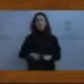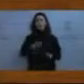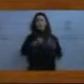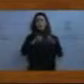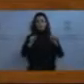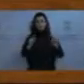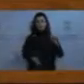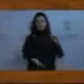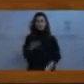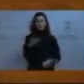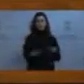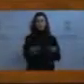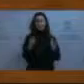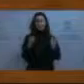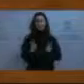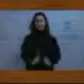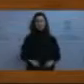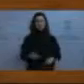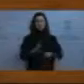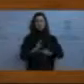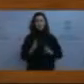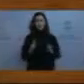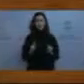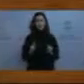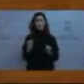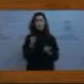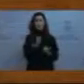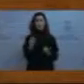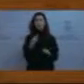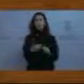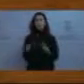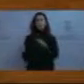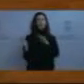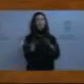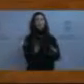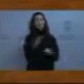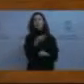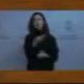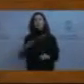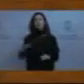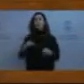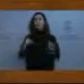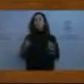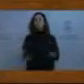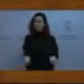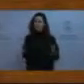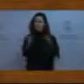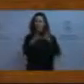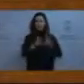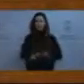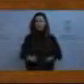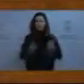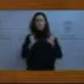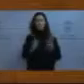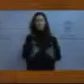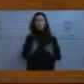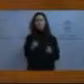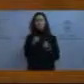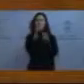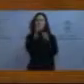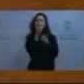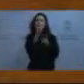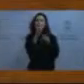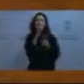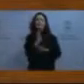economía en el deporte. Mira, le voy a contar. Es su política. ¿Cuál es el resultado? ¿Cuántas empresas, datos del Consejo Superior de Deportes, en Asturias